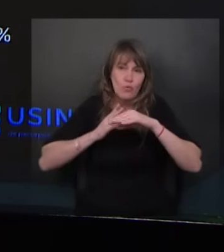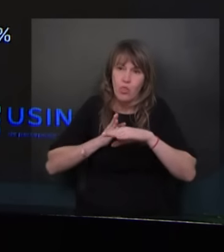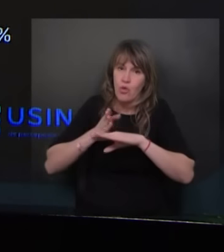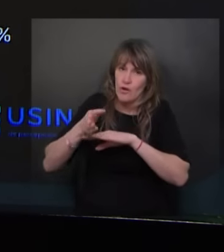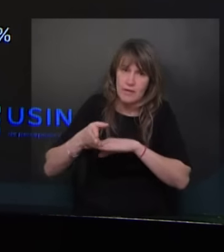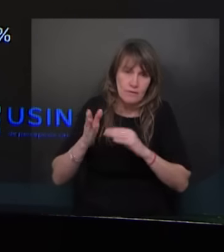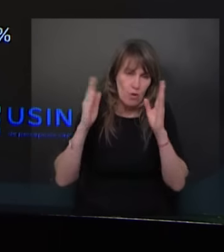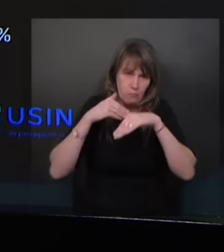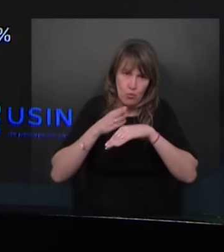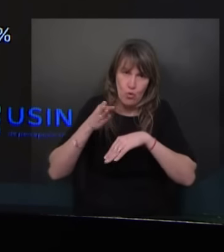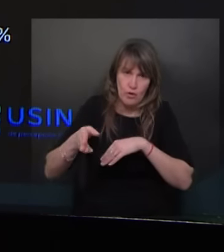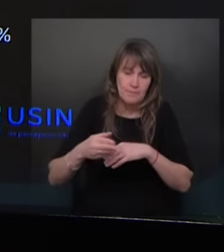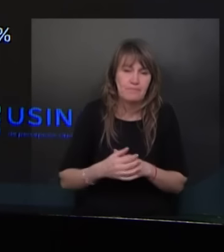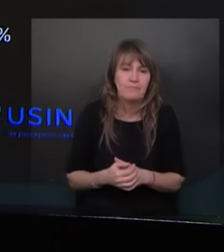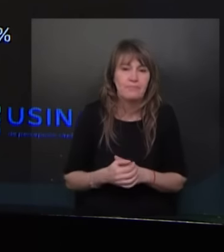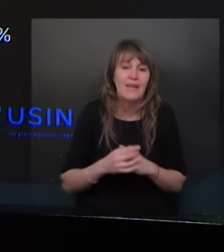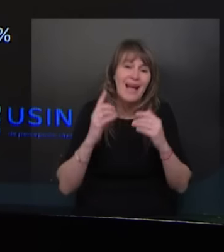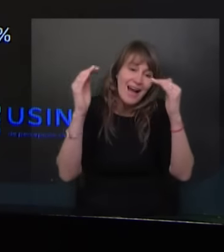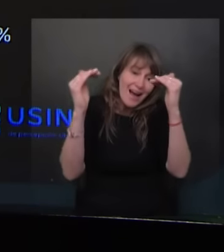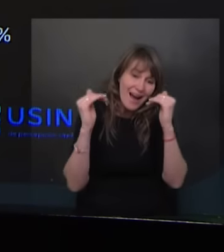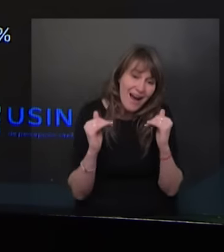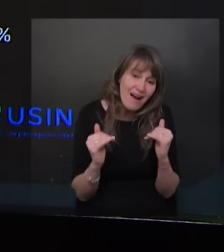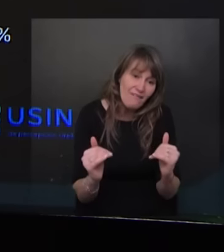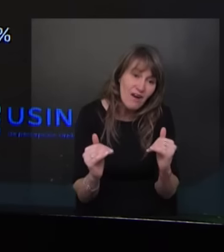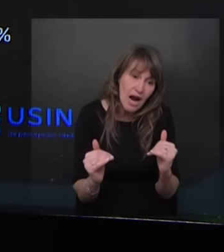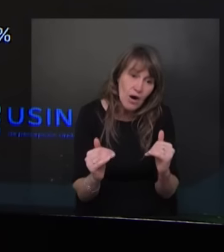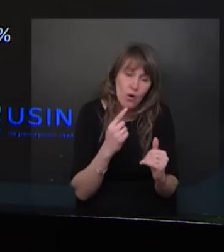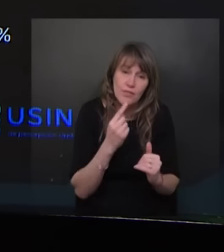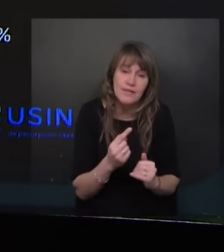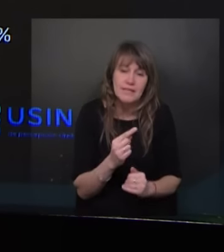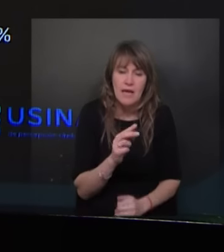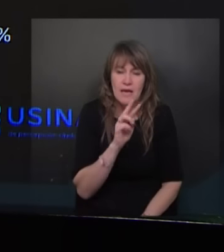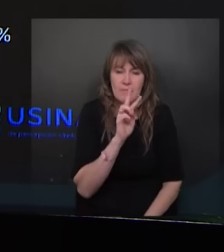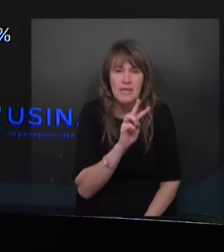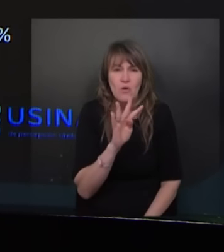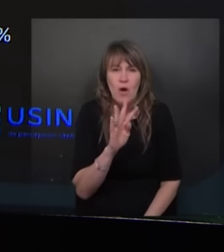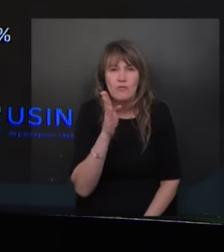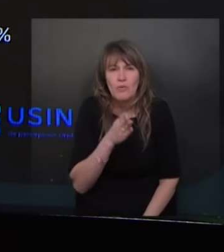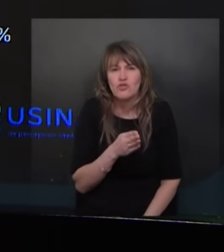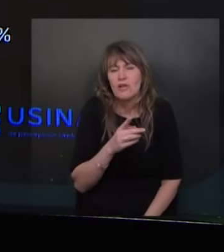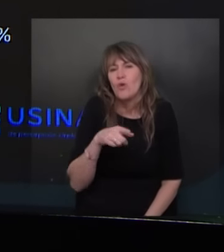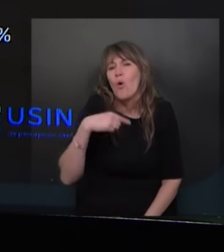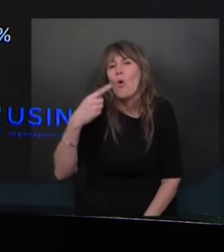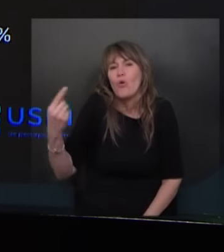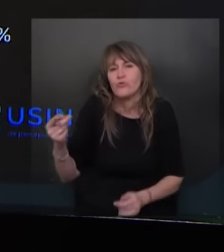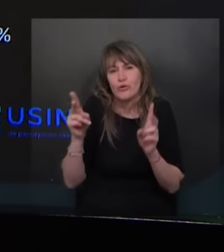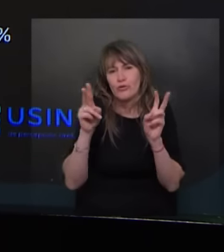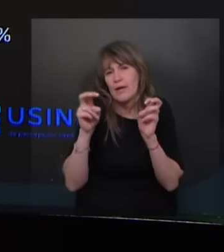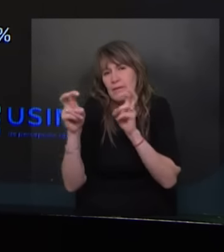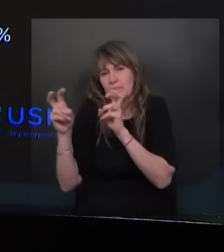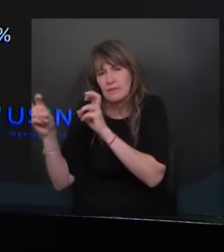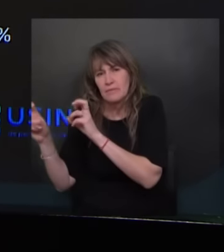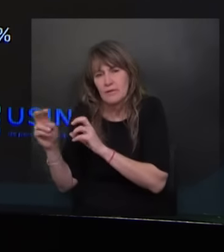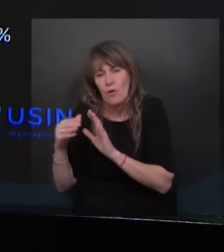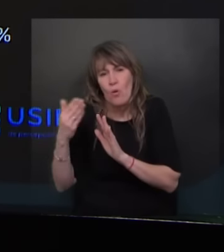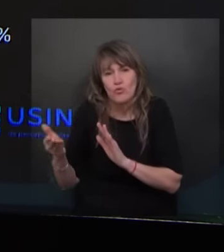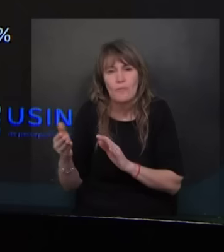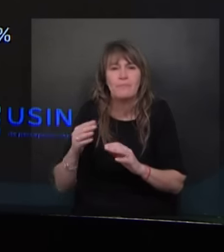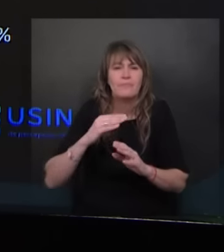por eso no lo hizo y acá abajo hay personas que en un 24 por plantearon otros motivos Qué pasa cuando vemos los datos del